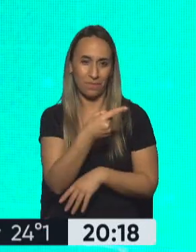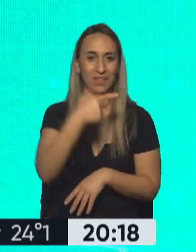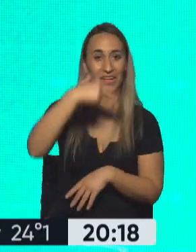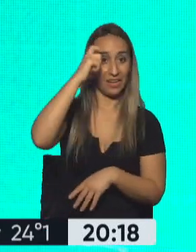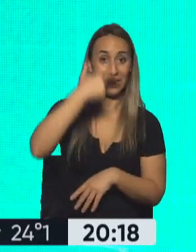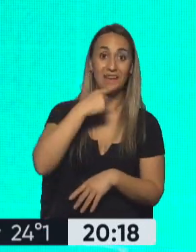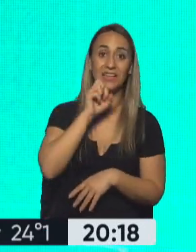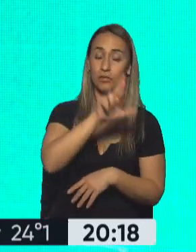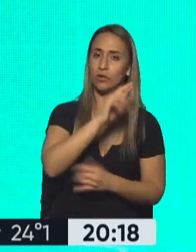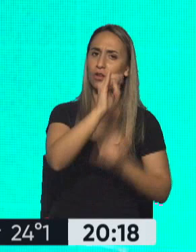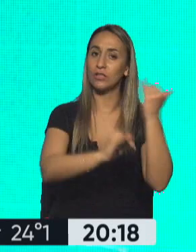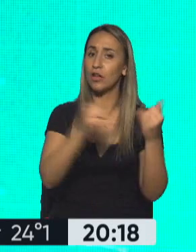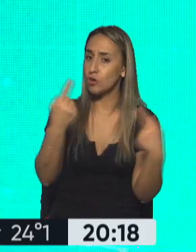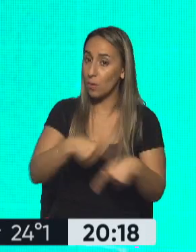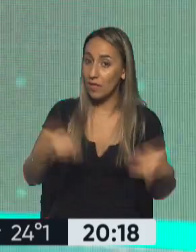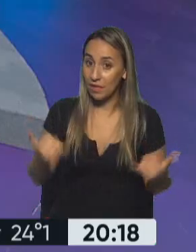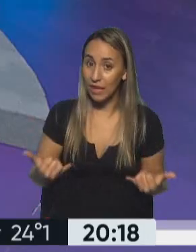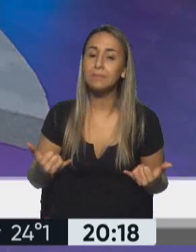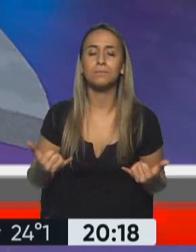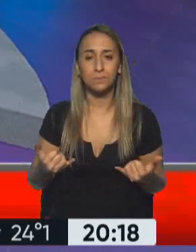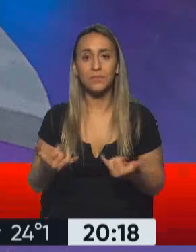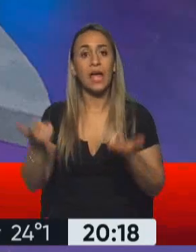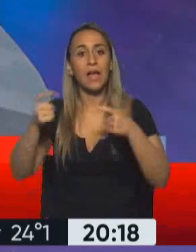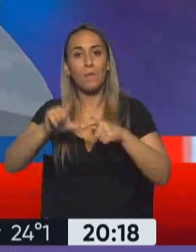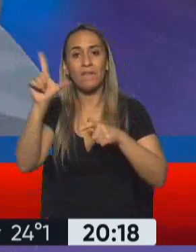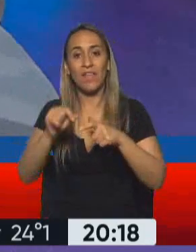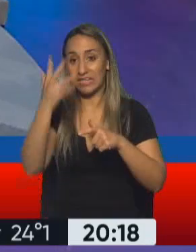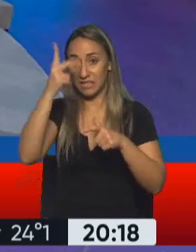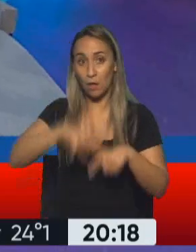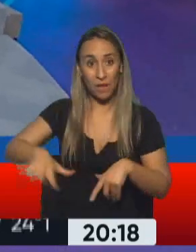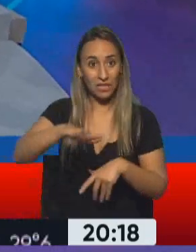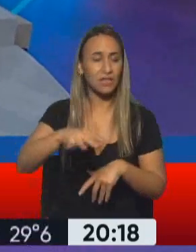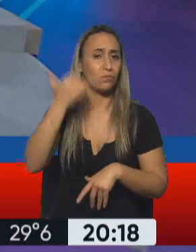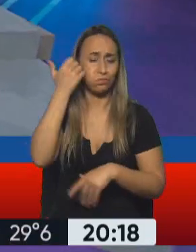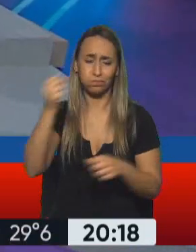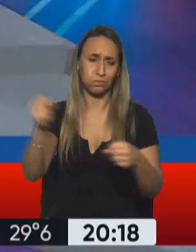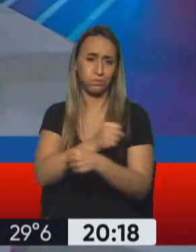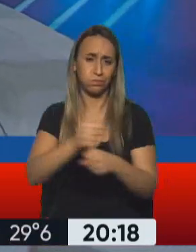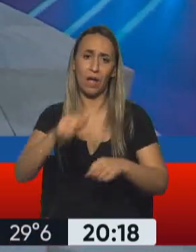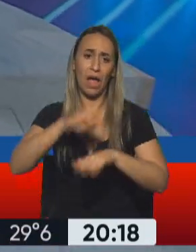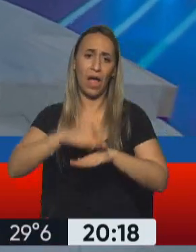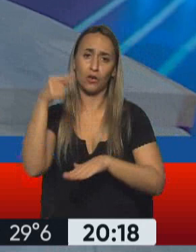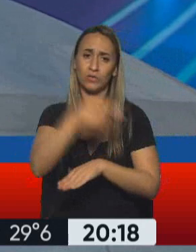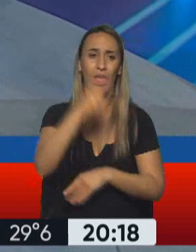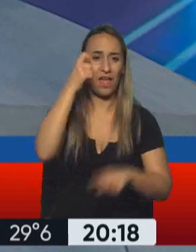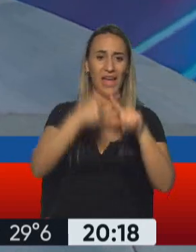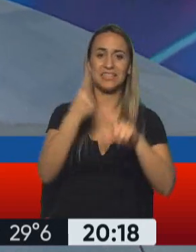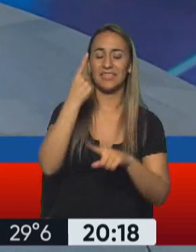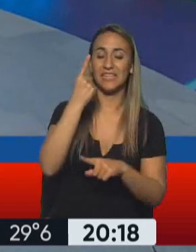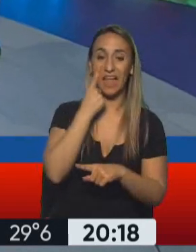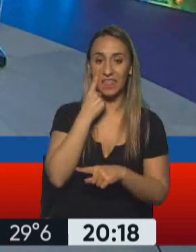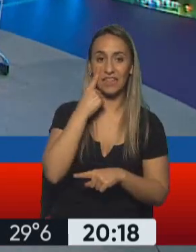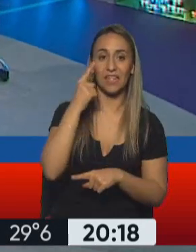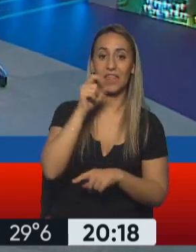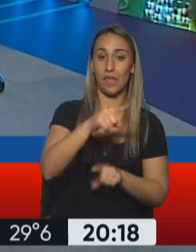Espósito, con novedad hoy, Néstor. Sí, porque la Cámara Federal de San Martín confirmó el procesamiento del exintendente de Pilar, Nicolás Ducoté, en